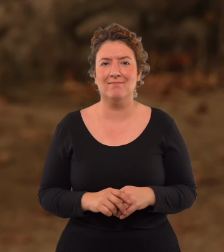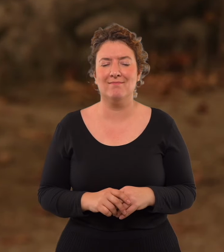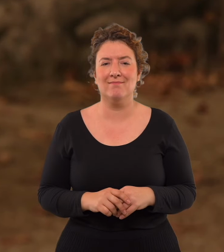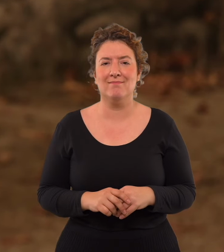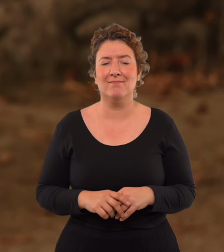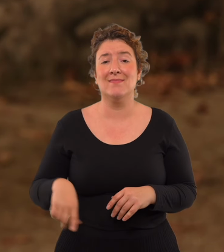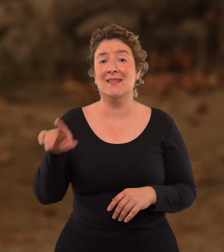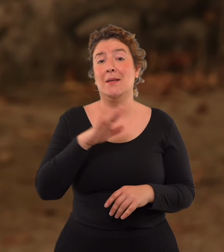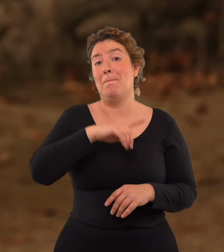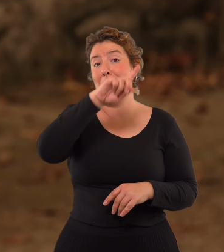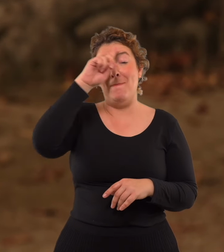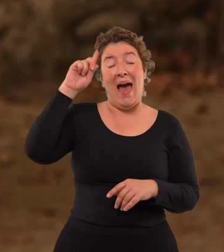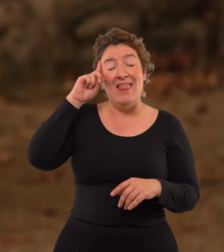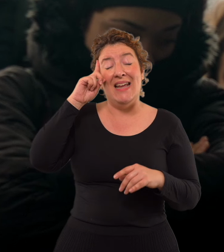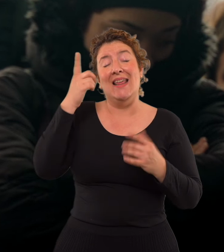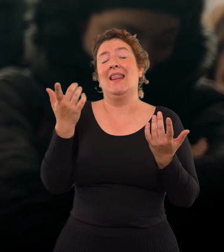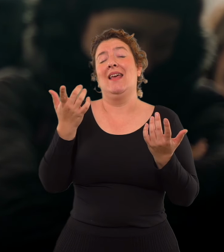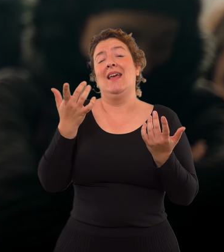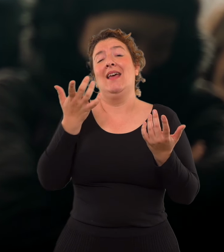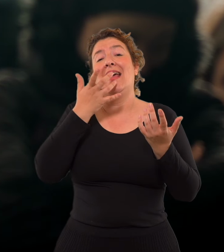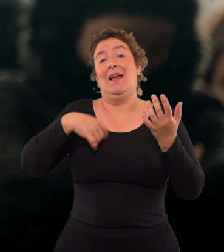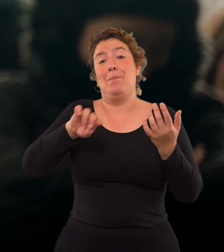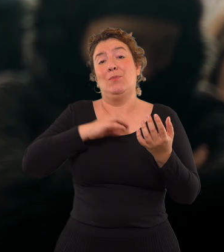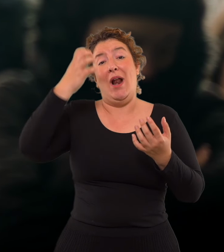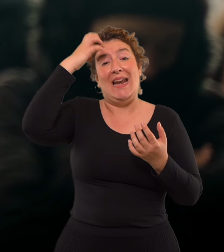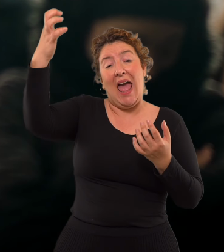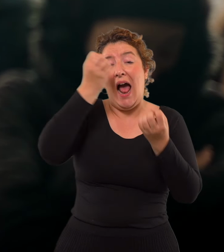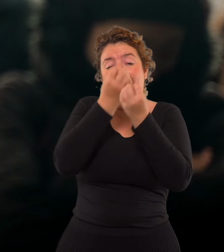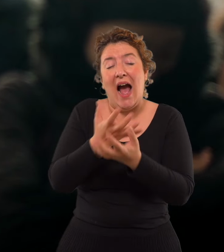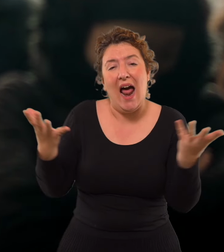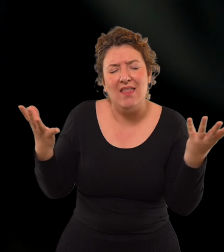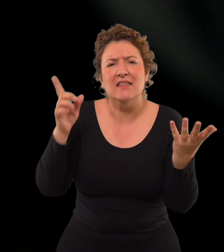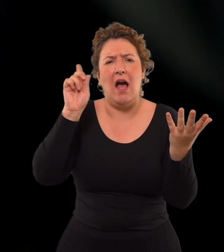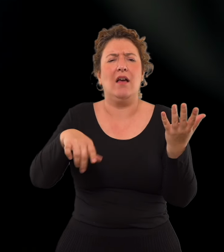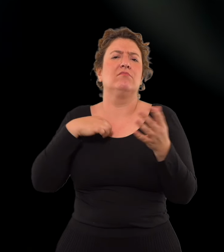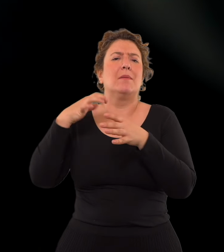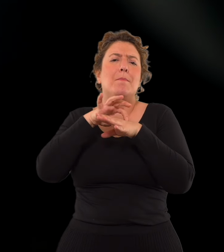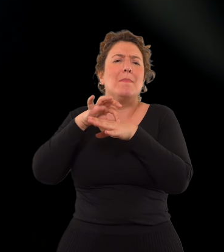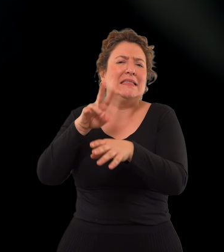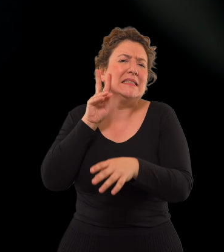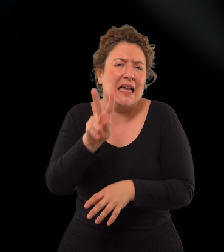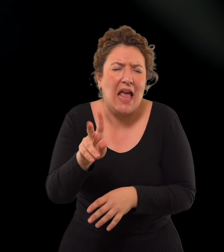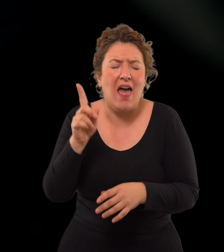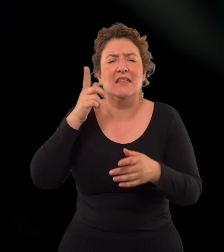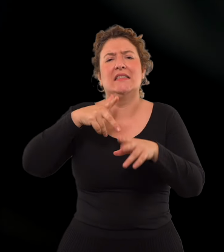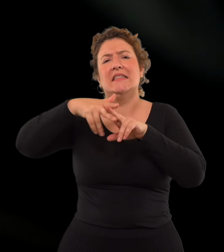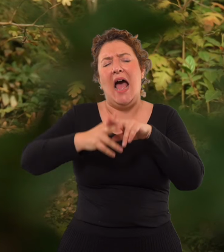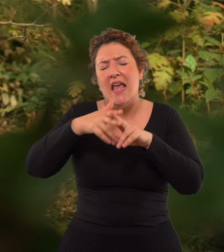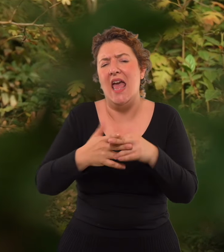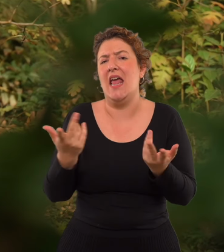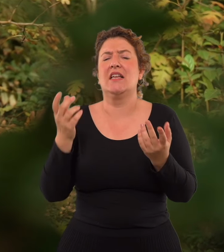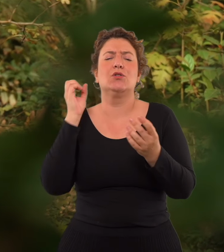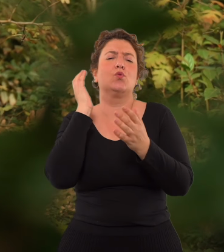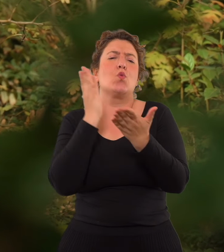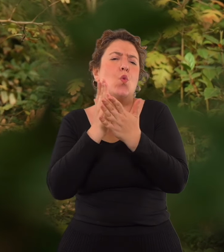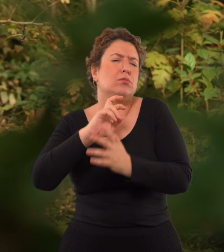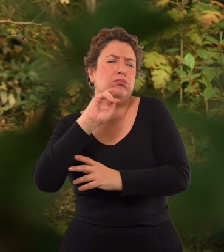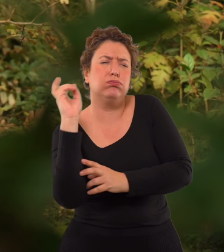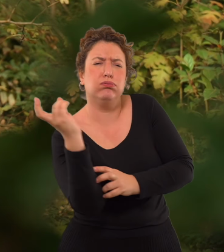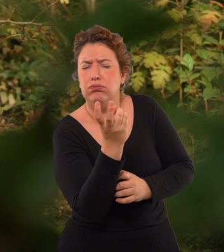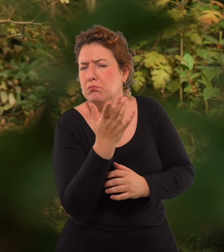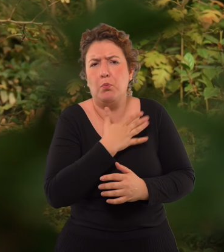El Real Jardín Botánico de Madrid organiza visitas guiadas, talleres y cursos adaptados a todos los públicos. Cuenta además